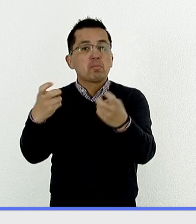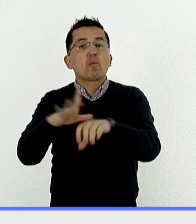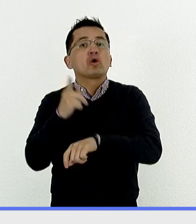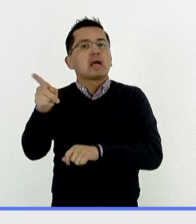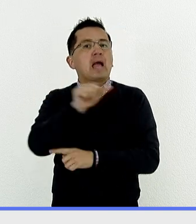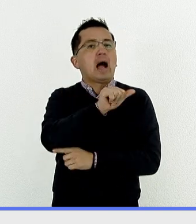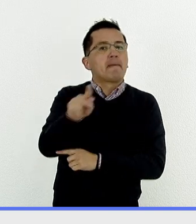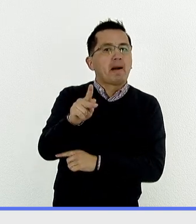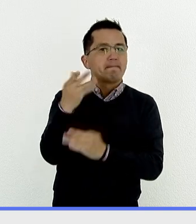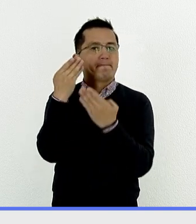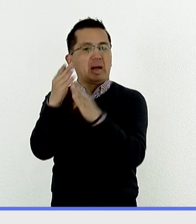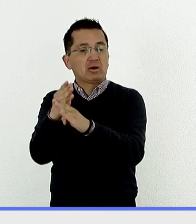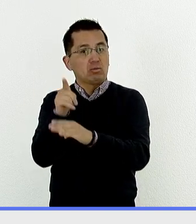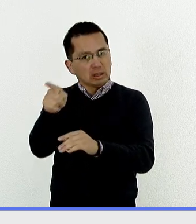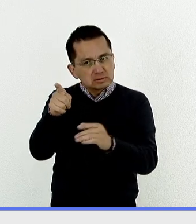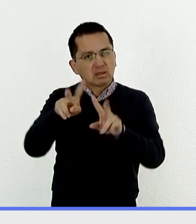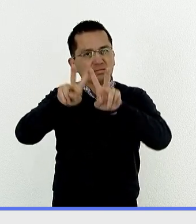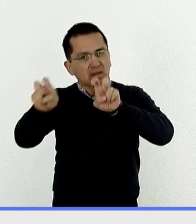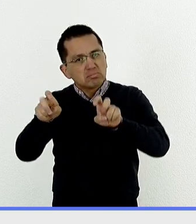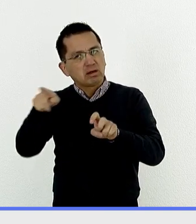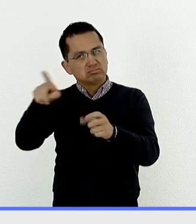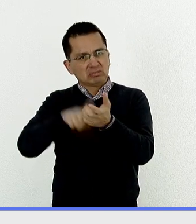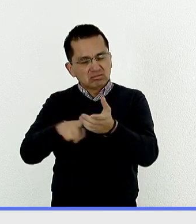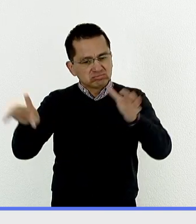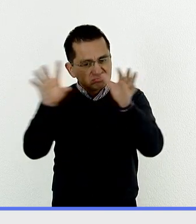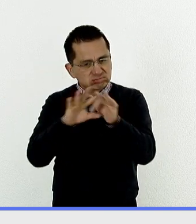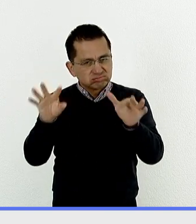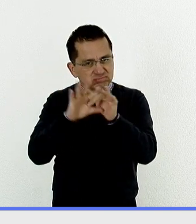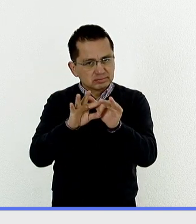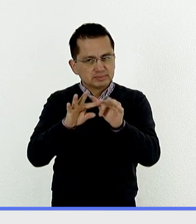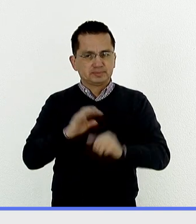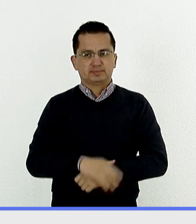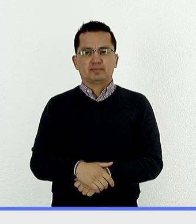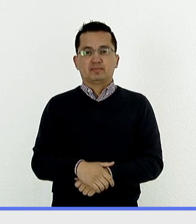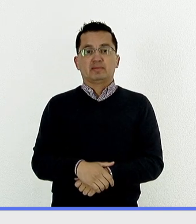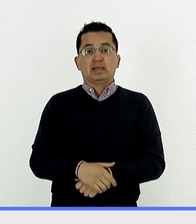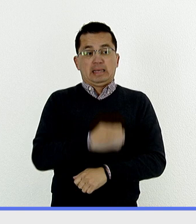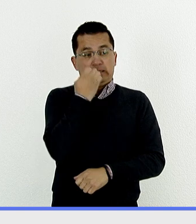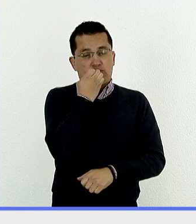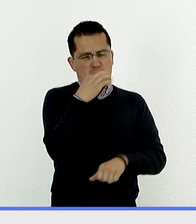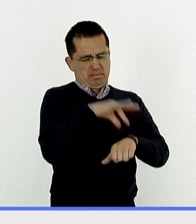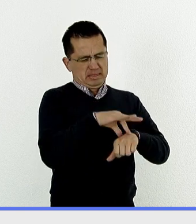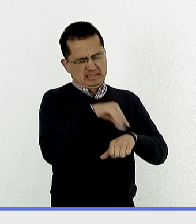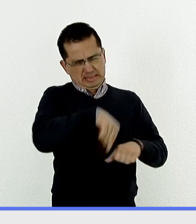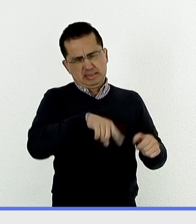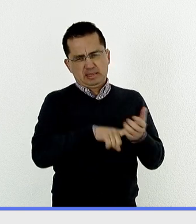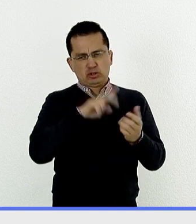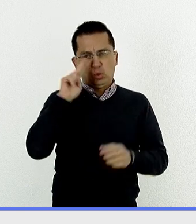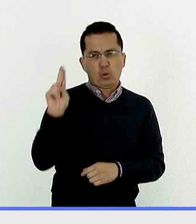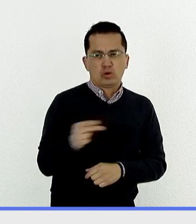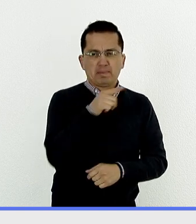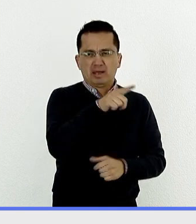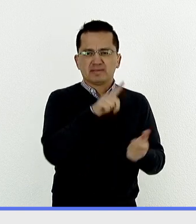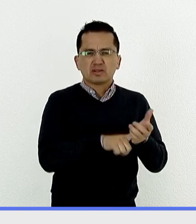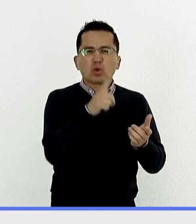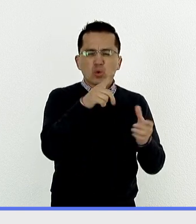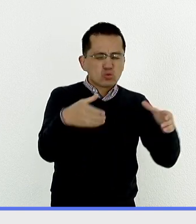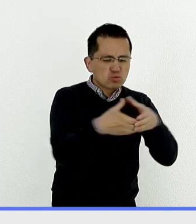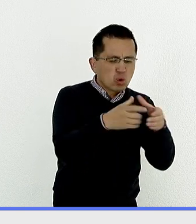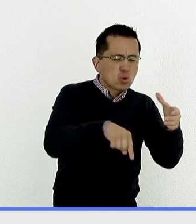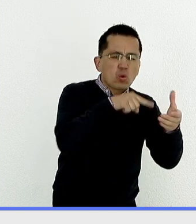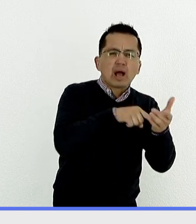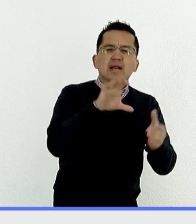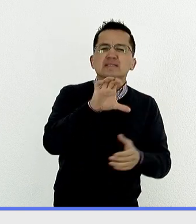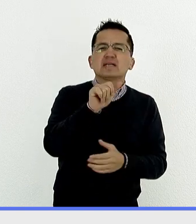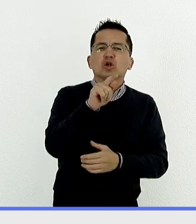reflexionan especialistas universitarios en la Facultad de Medicina de la UNAM se moderniza la unidad ciclotrón con el